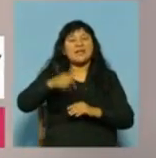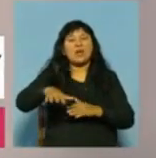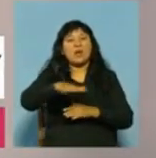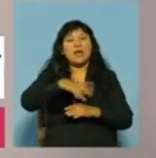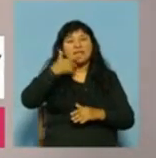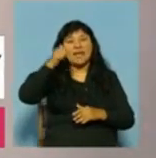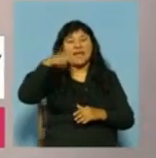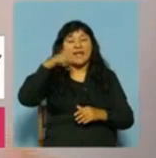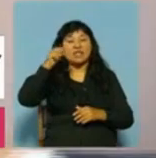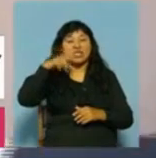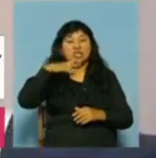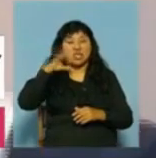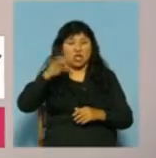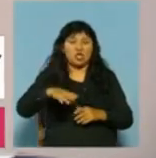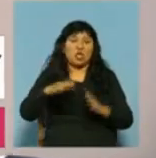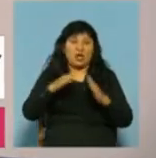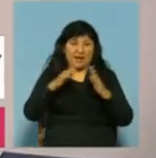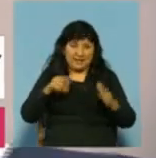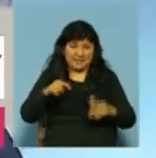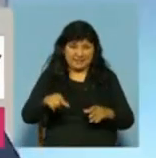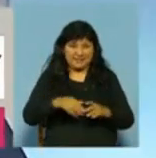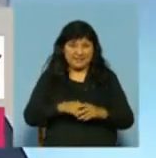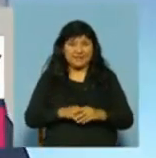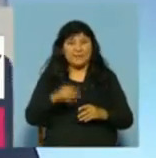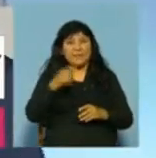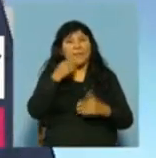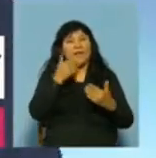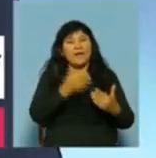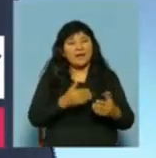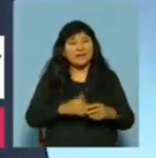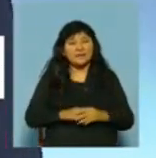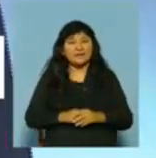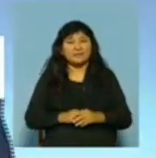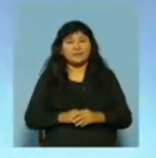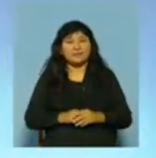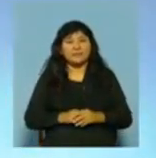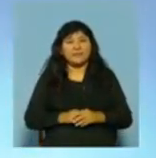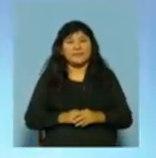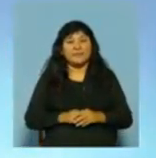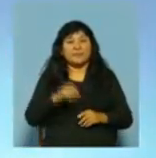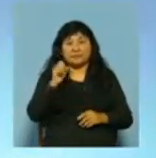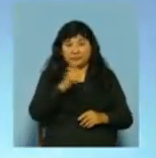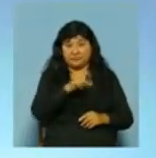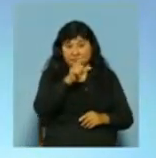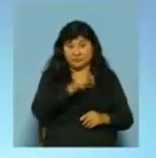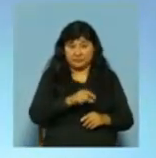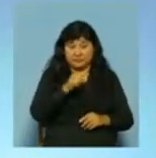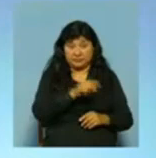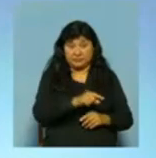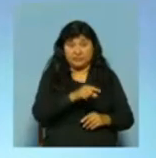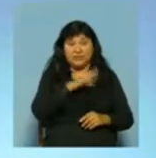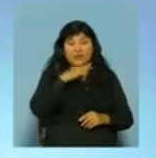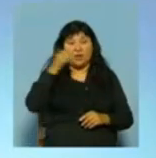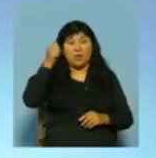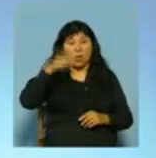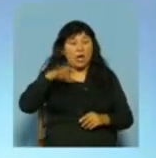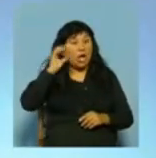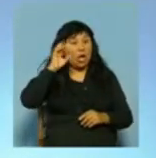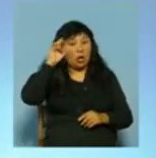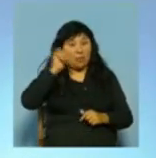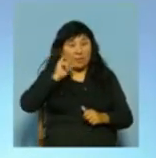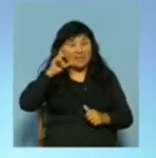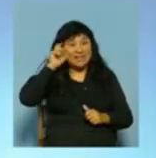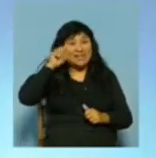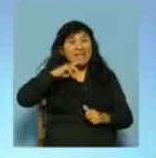cartón darle muchas gracias muchas gracias un gusto e igual de suerte la palabra de juan josé gómez centurión aquí